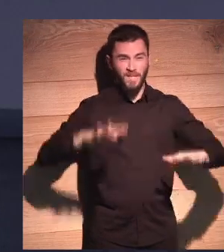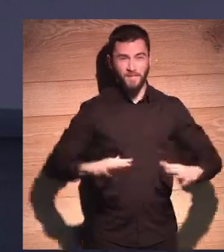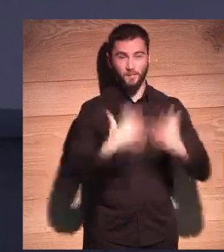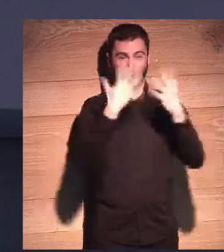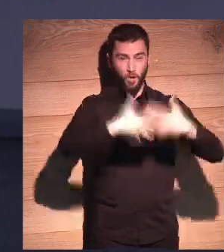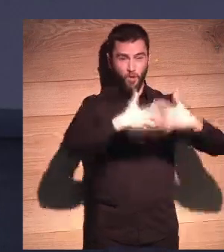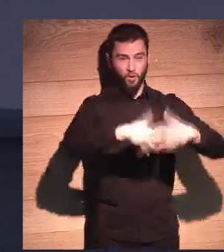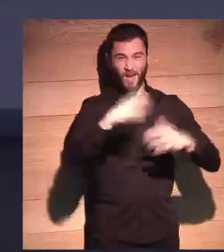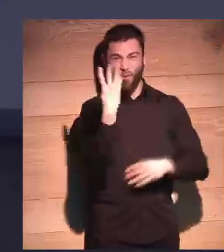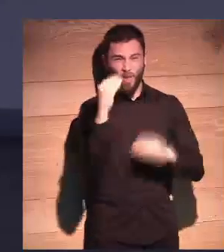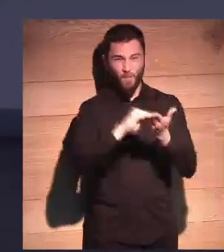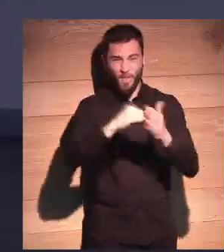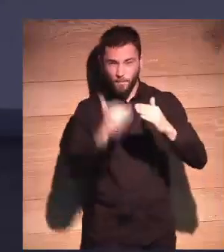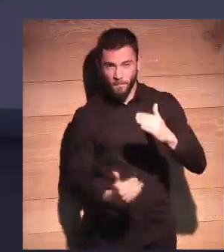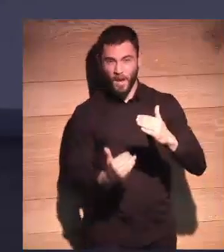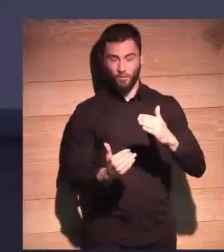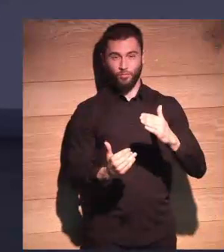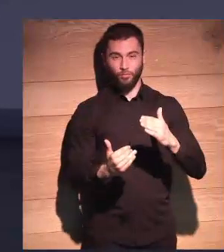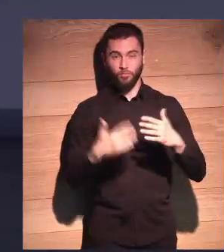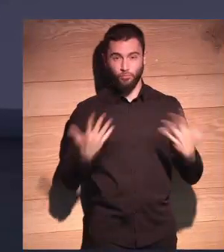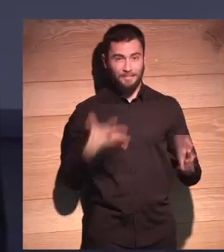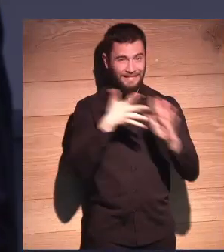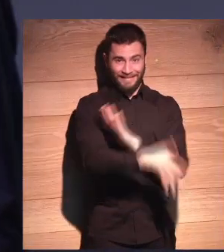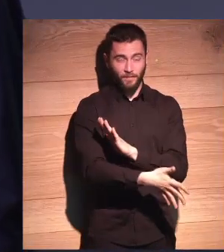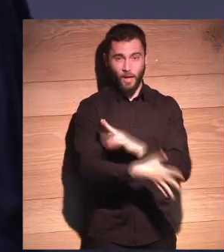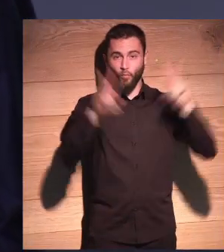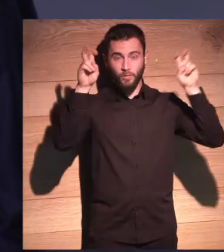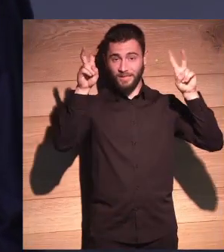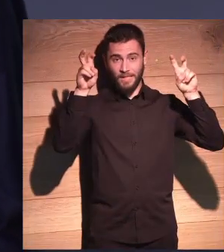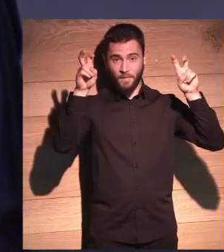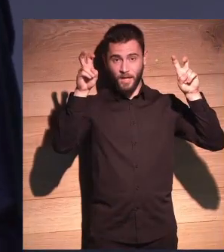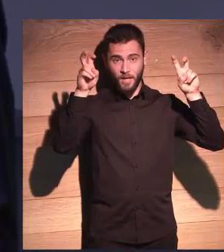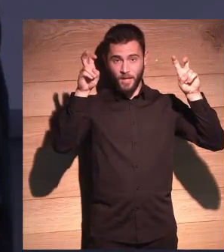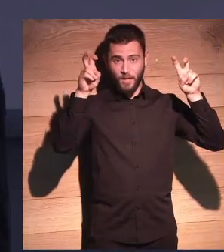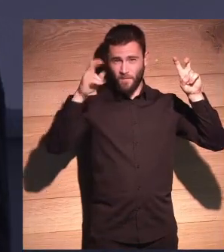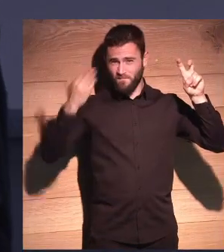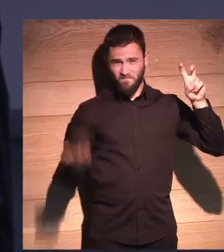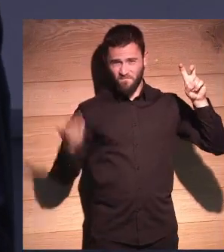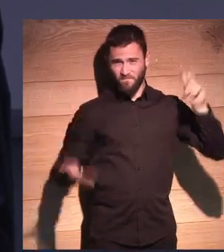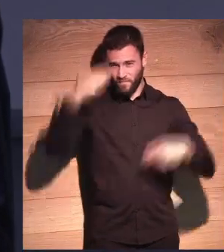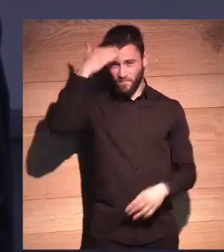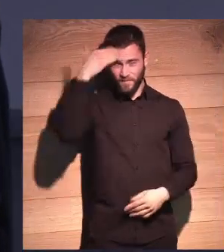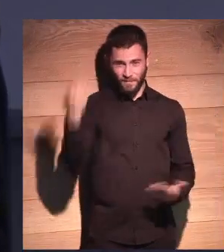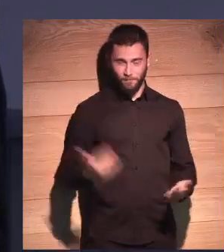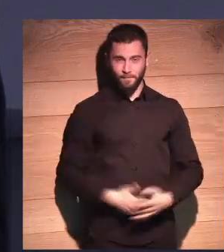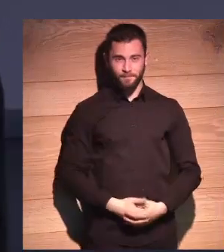revolución industrial. Y por lo tanto es un tema que es prioritario.